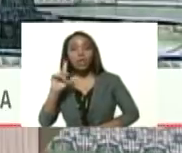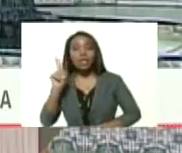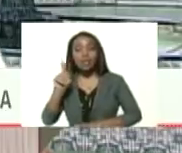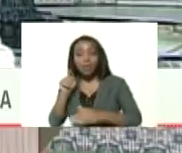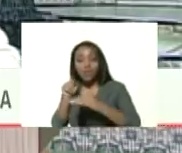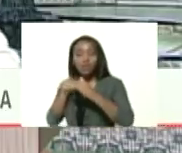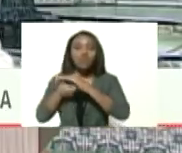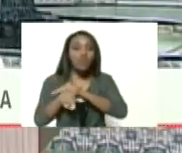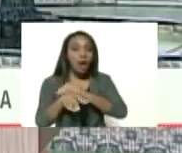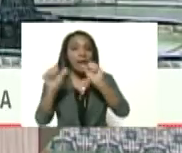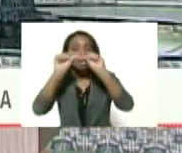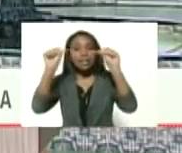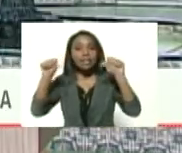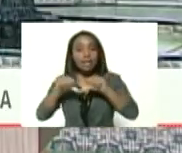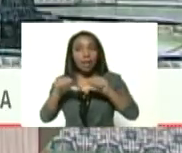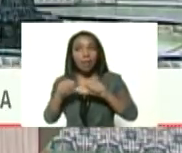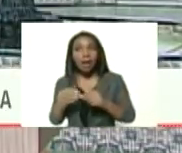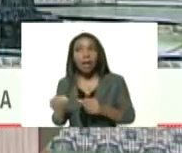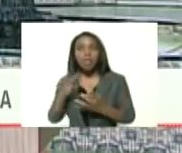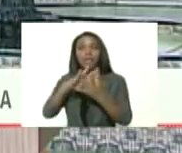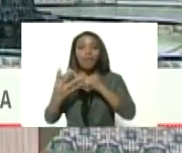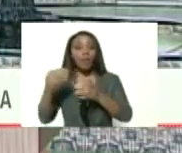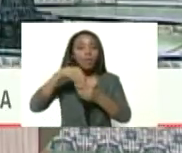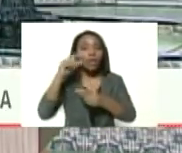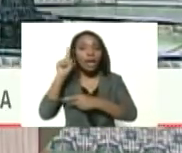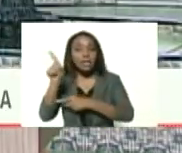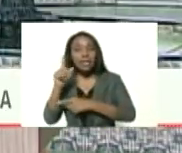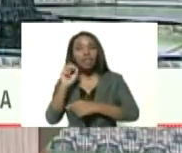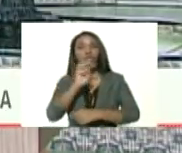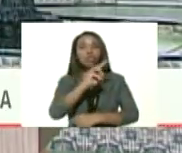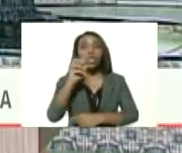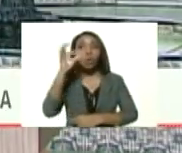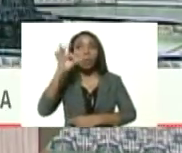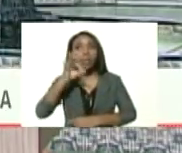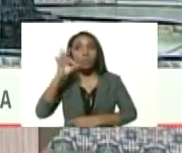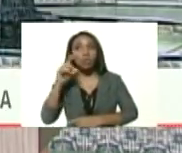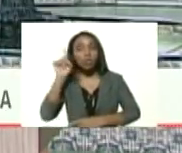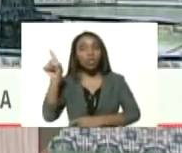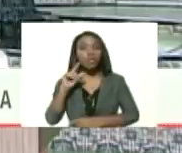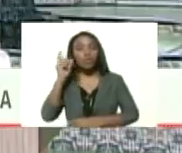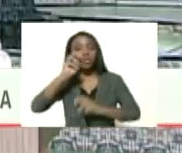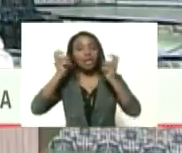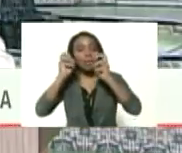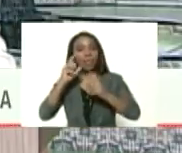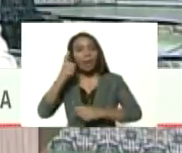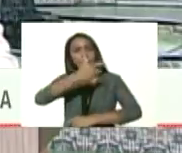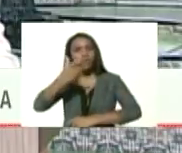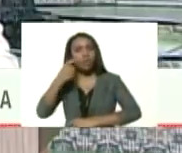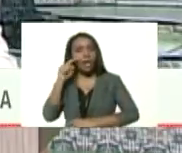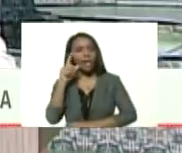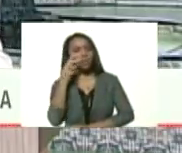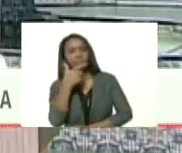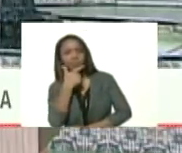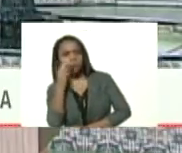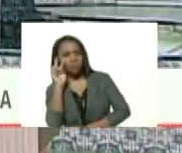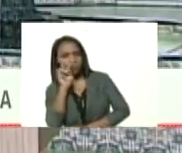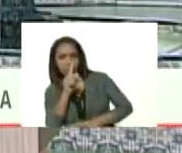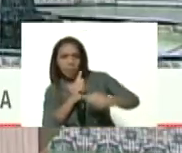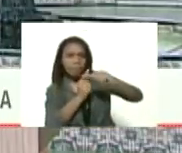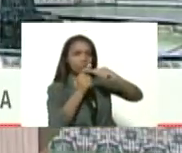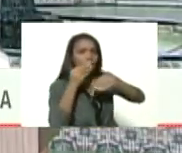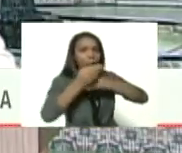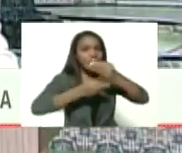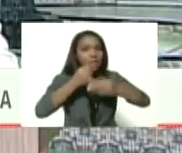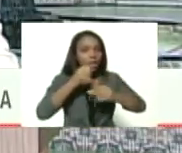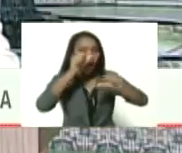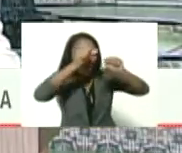en el sistema Barrio Adentro 220 pacientes de esos casos sospechosos a los cuales ya se les están haciendo